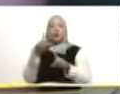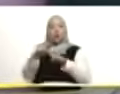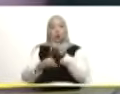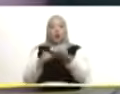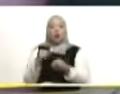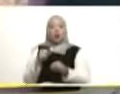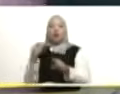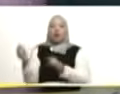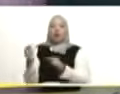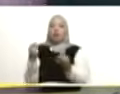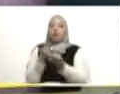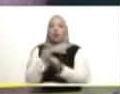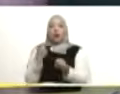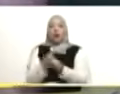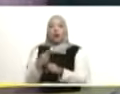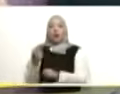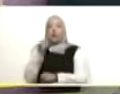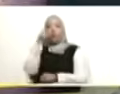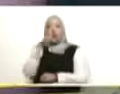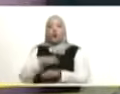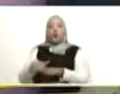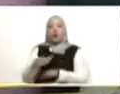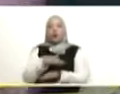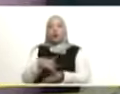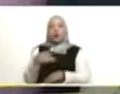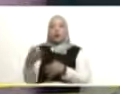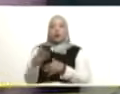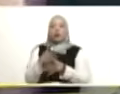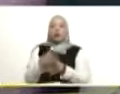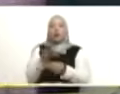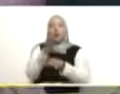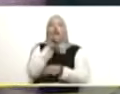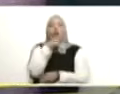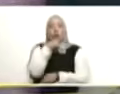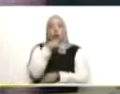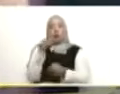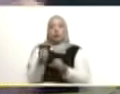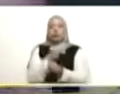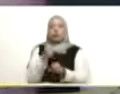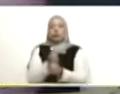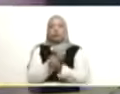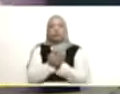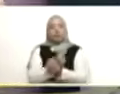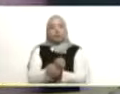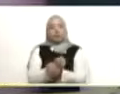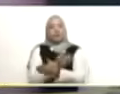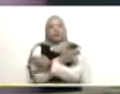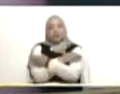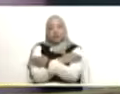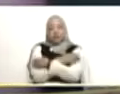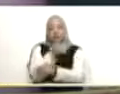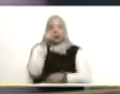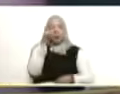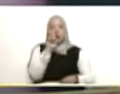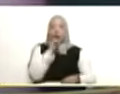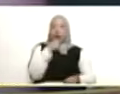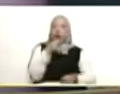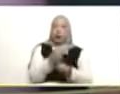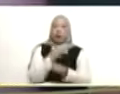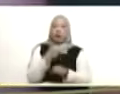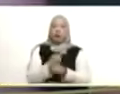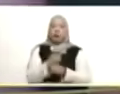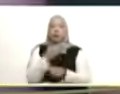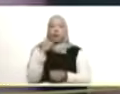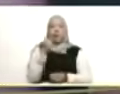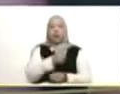no conversan. Nosotros tenemos que ser una juventud que conversa con sus abuelos, que ama a sus abuelos, que abraza a sus abuelos y abuelas cada